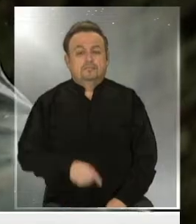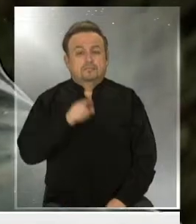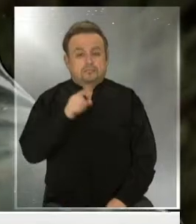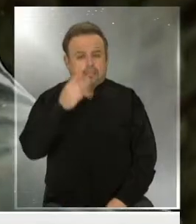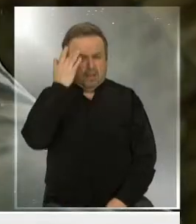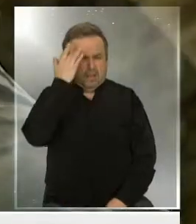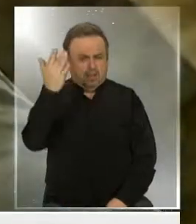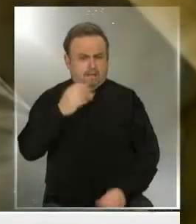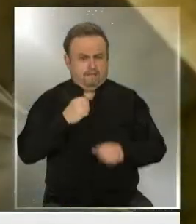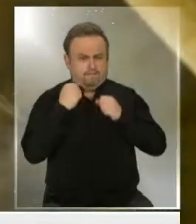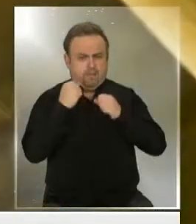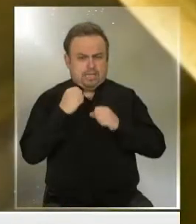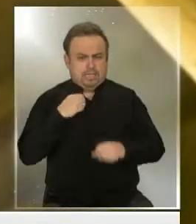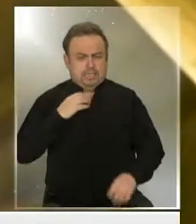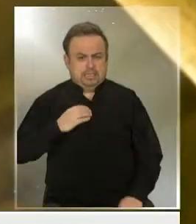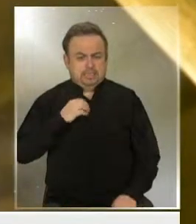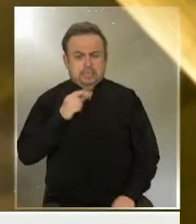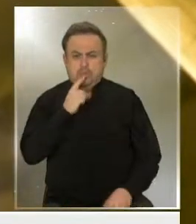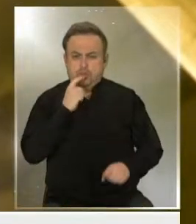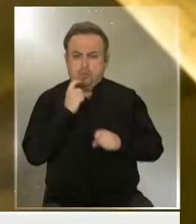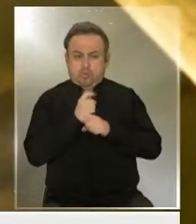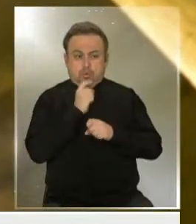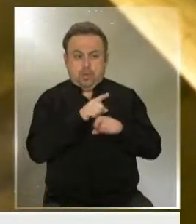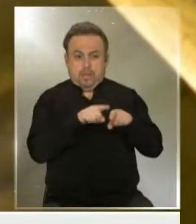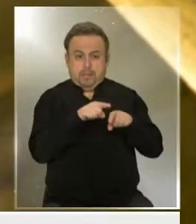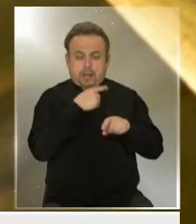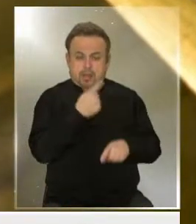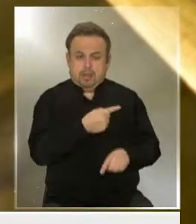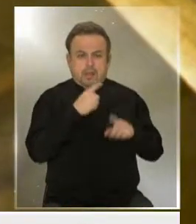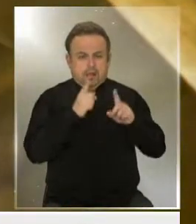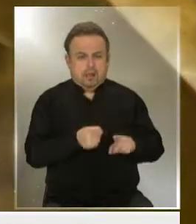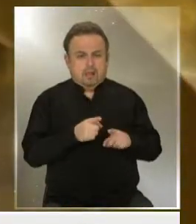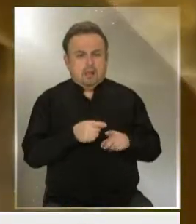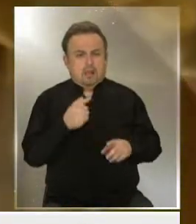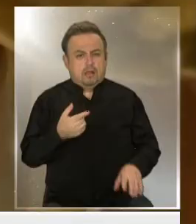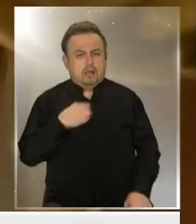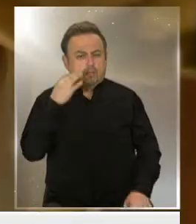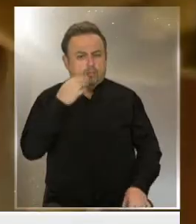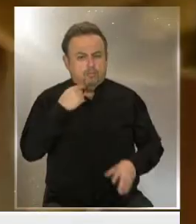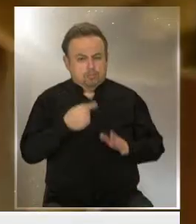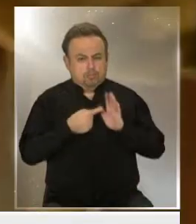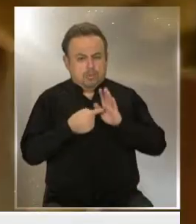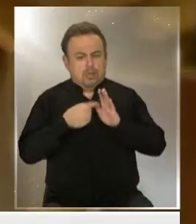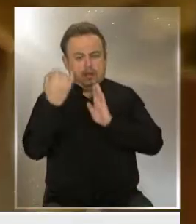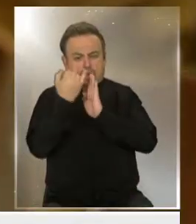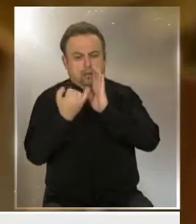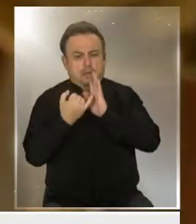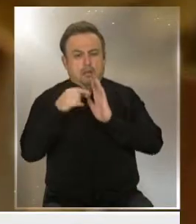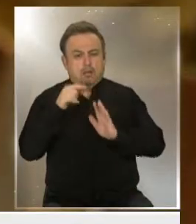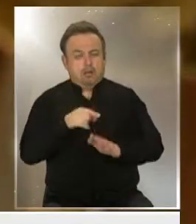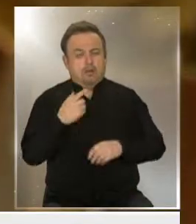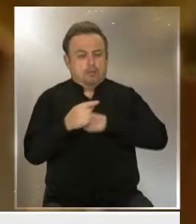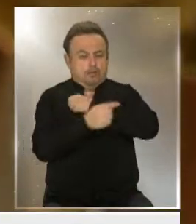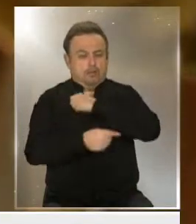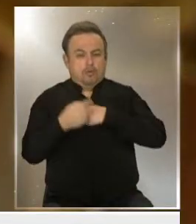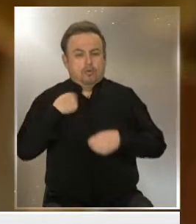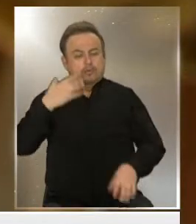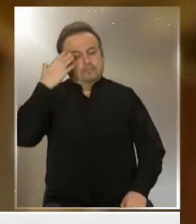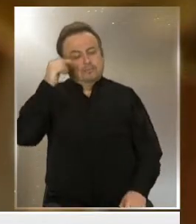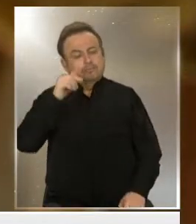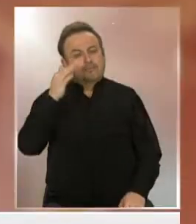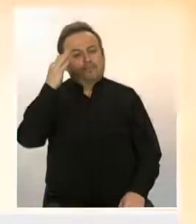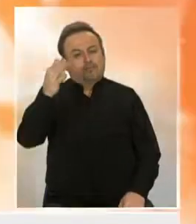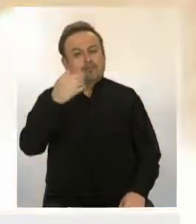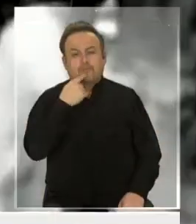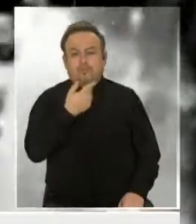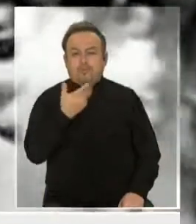Astuta y de fuerte carácter, Javiera convenció a su hermano a poner la figura femenina en el escudo de la patria con la que soñaba. Esa